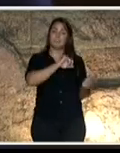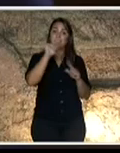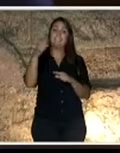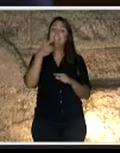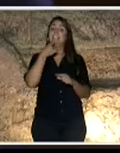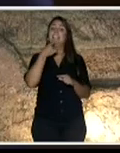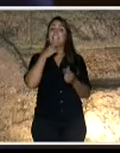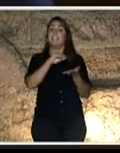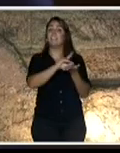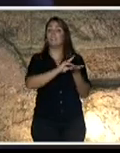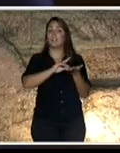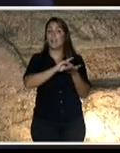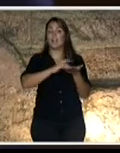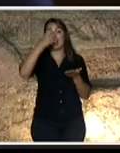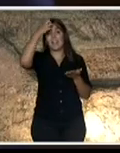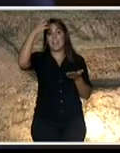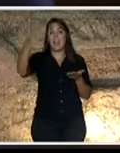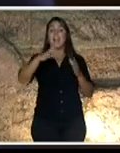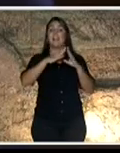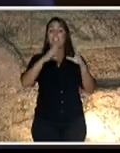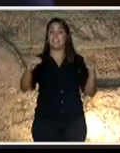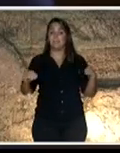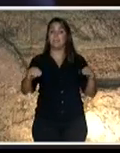diccionario de la Real Academia Nacional de la Lengua, es